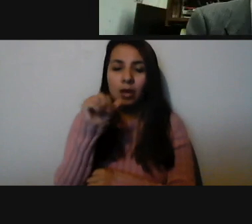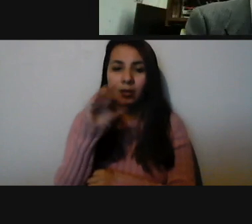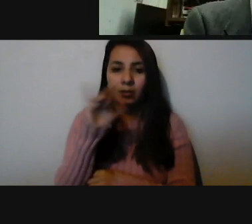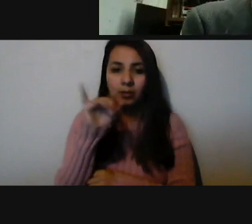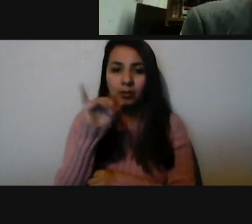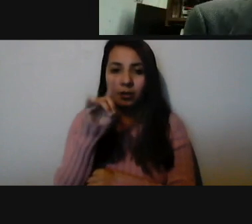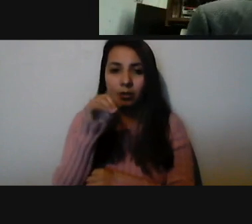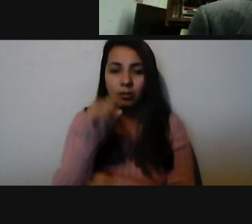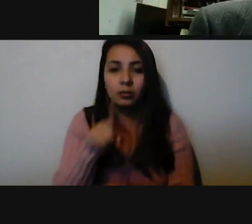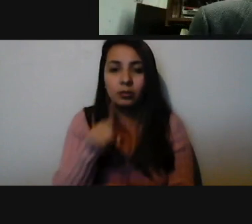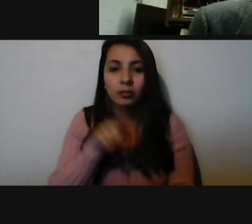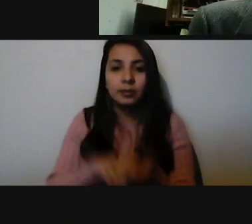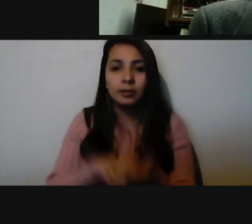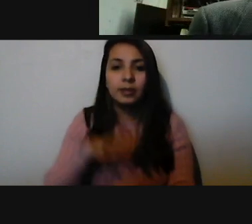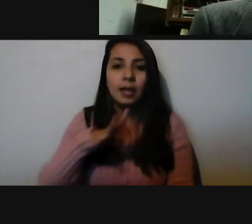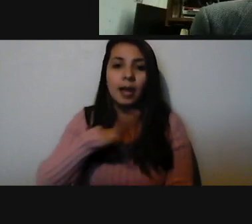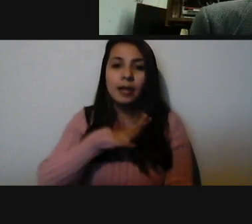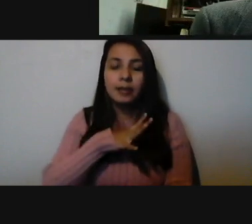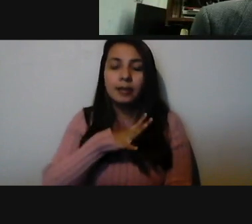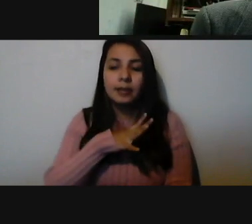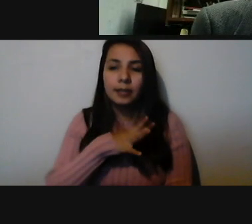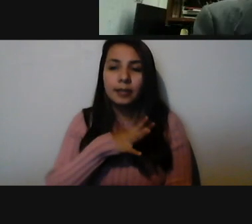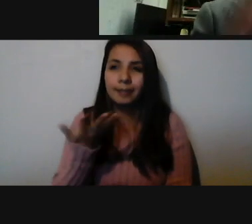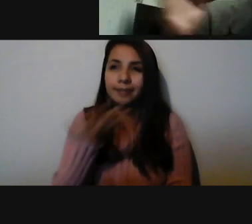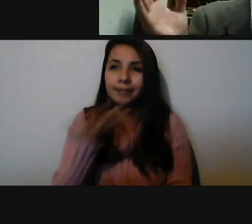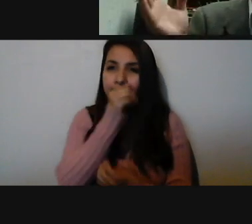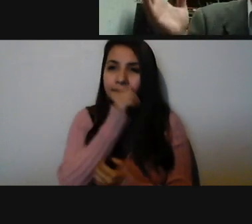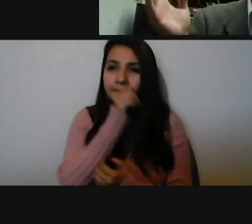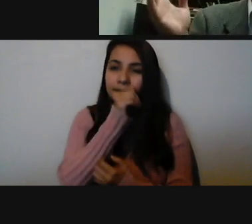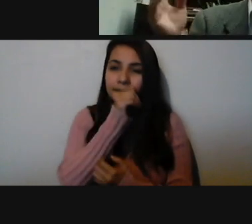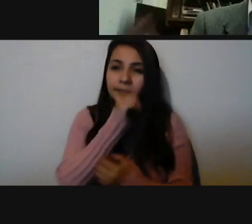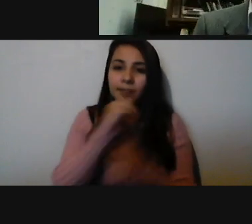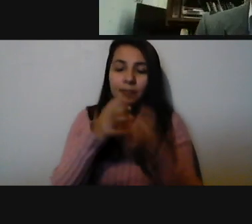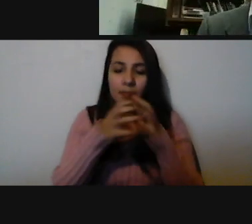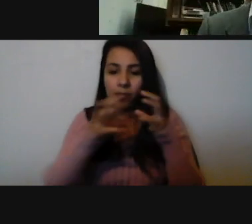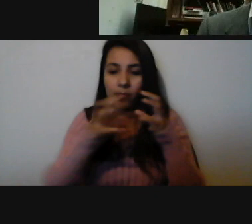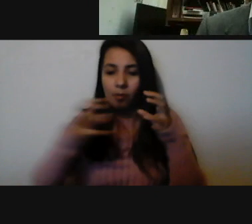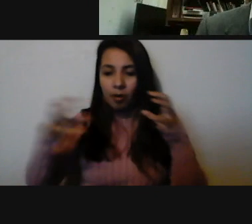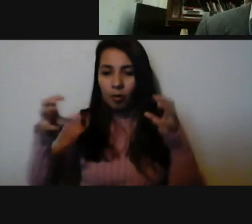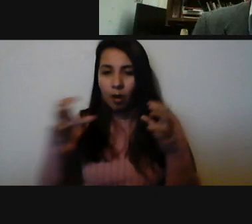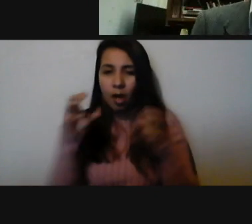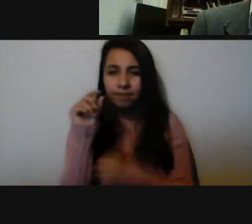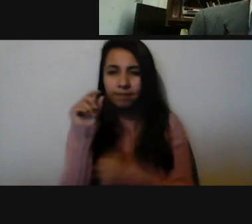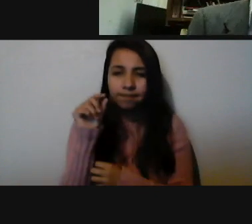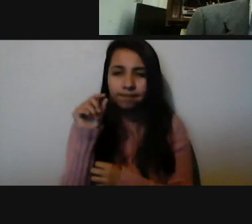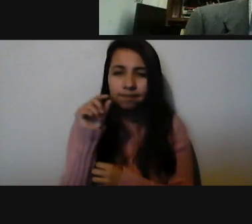la cuestión es que en sistemas tan, tan simples como los aminoácidos, que tienen algunas